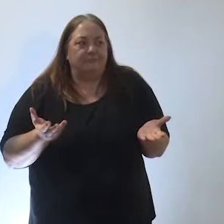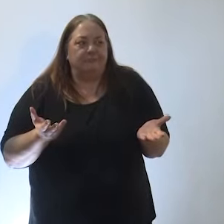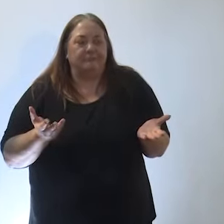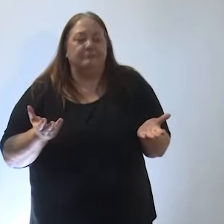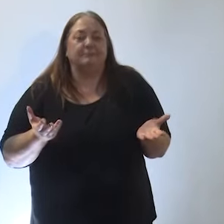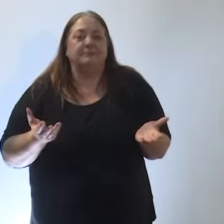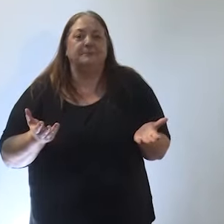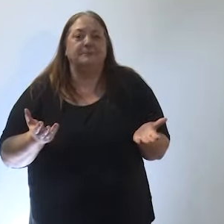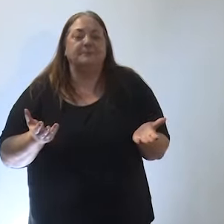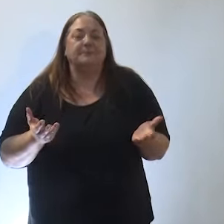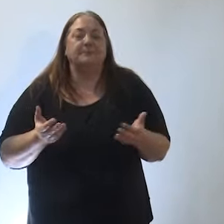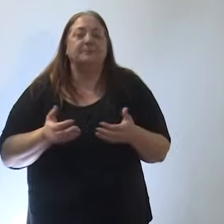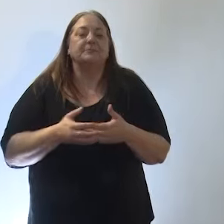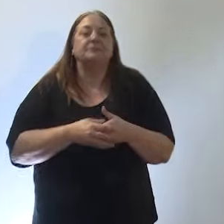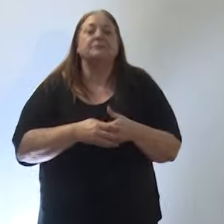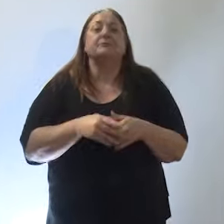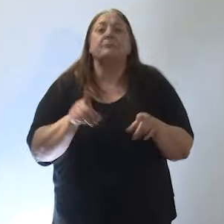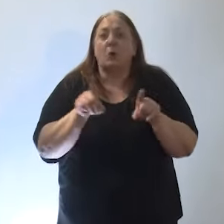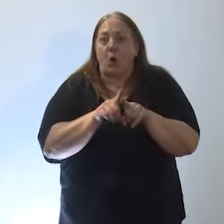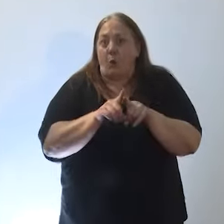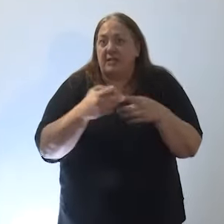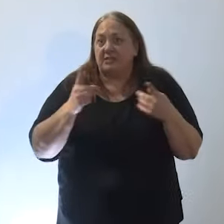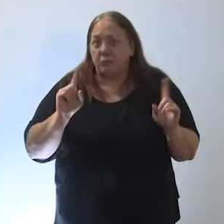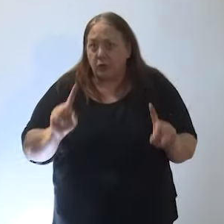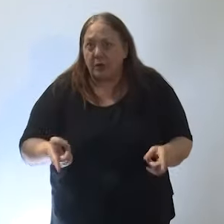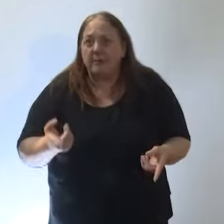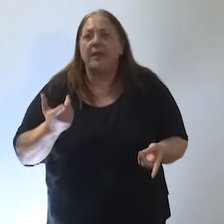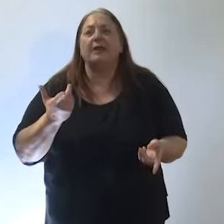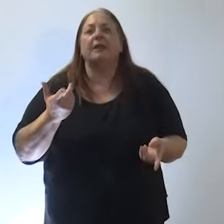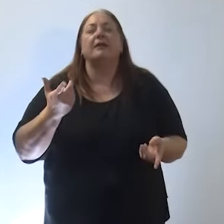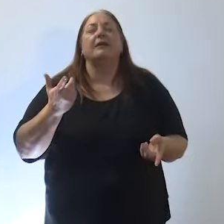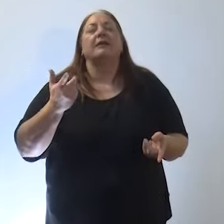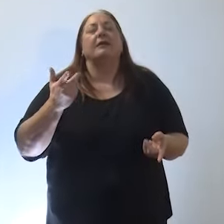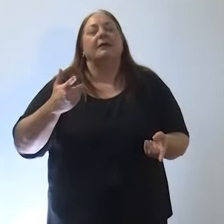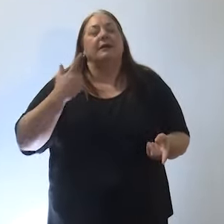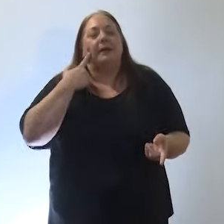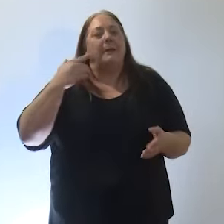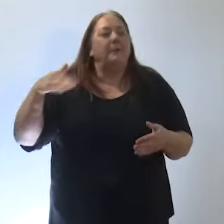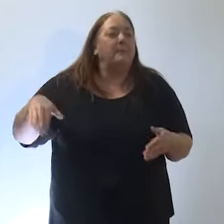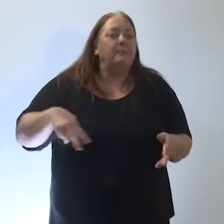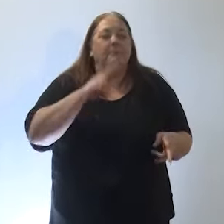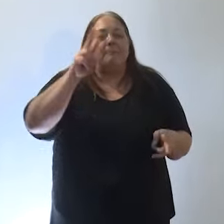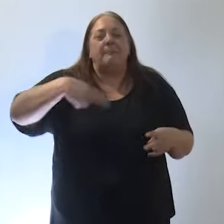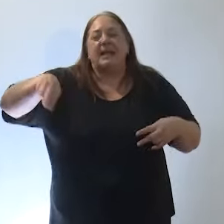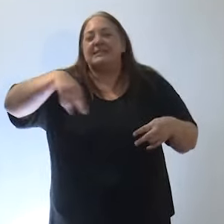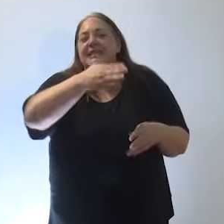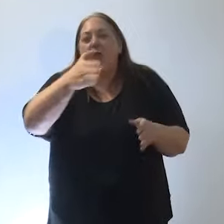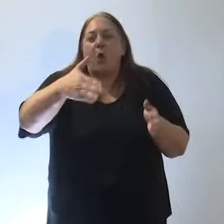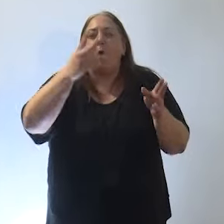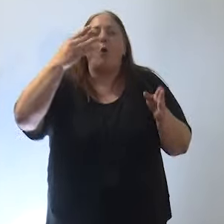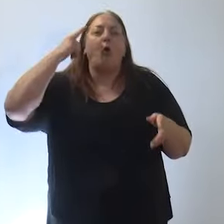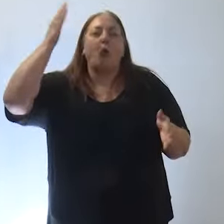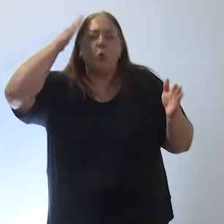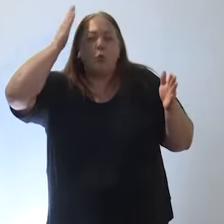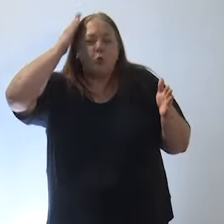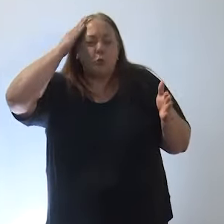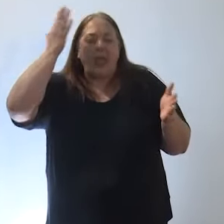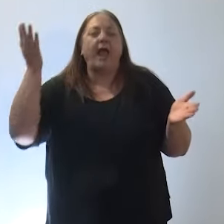eh lo mismo nos pasó con con el espacio cultural digamos todos los referentes culturales que hablaron por lo menos se pronunciaron por